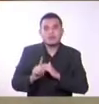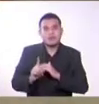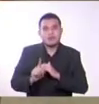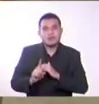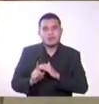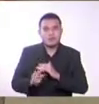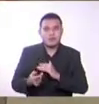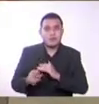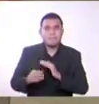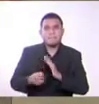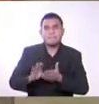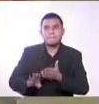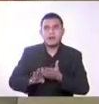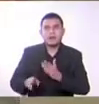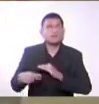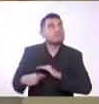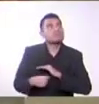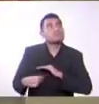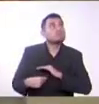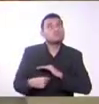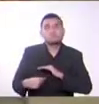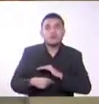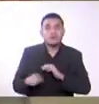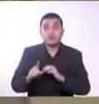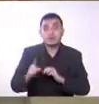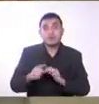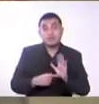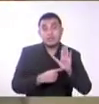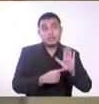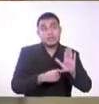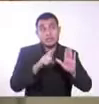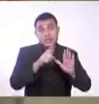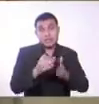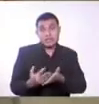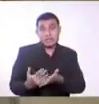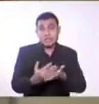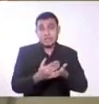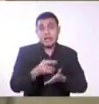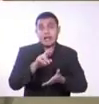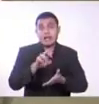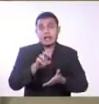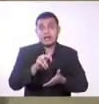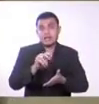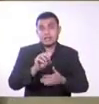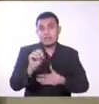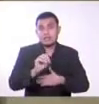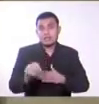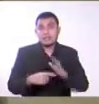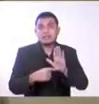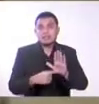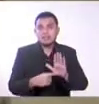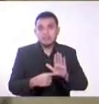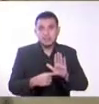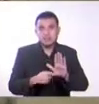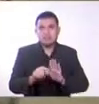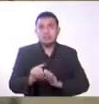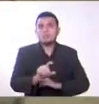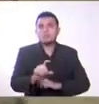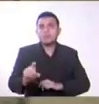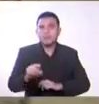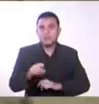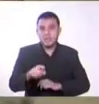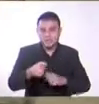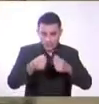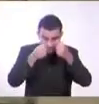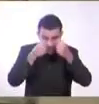la renta en el tiempo que también el Estado lo pone durante el año. ¿Cómo se le llama esto y si es